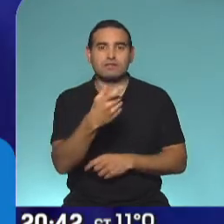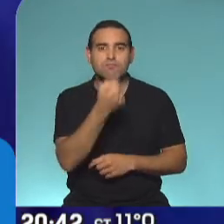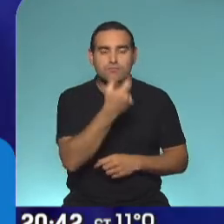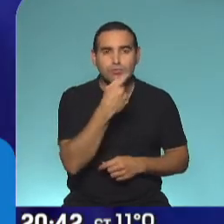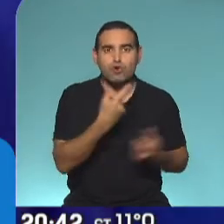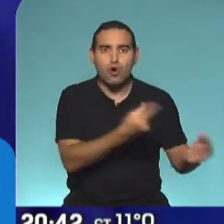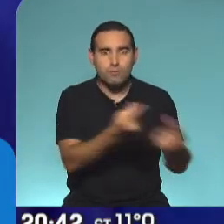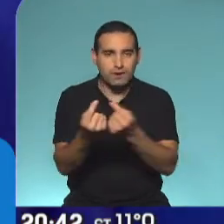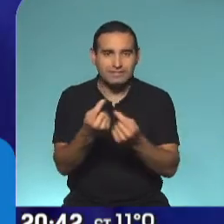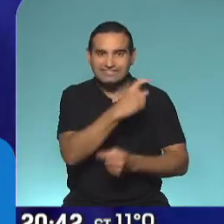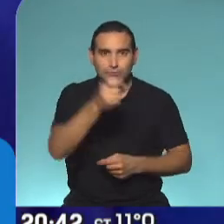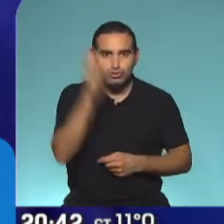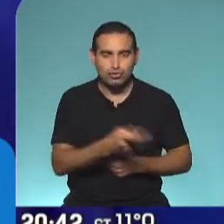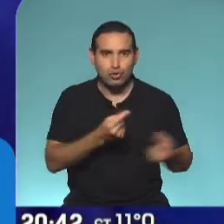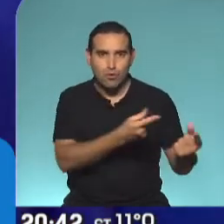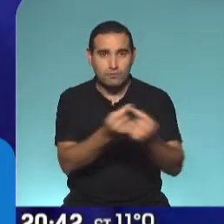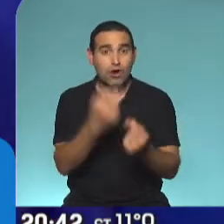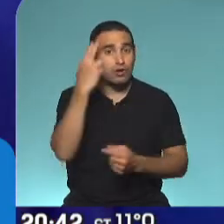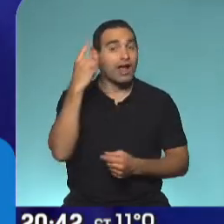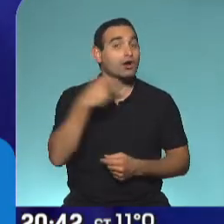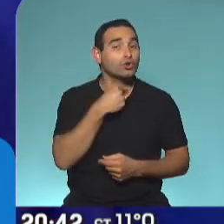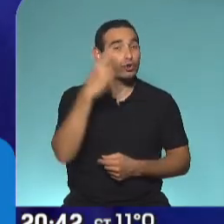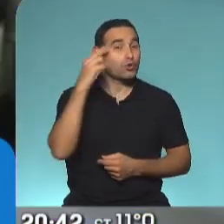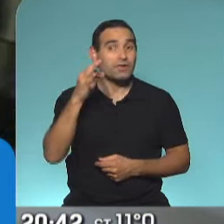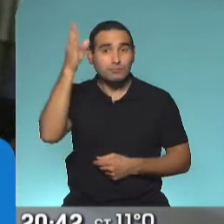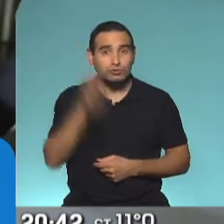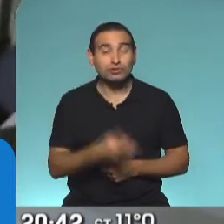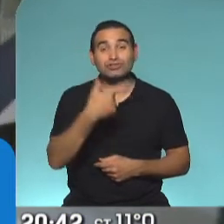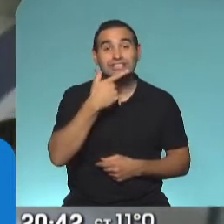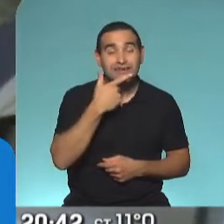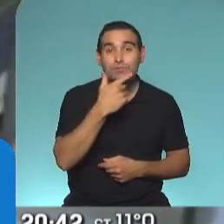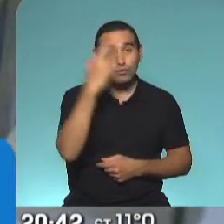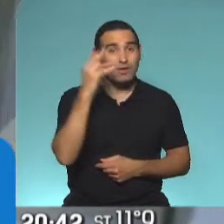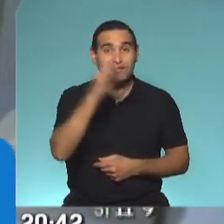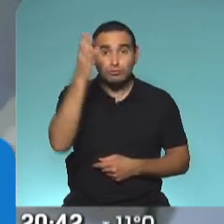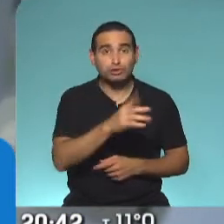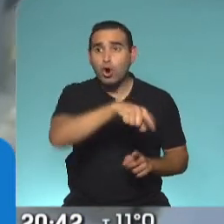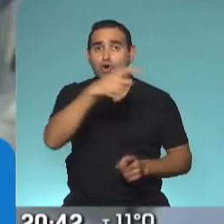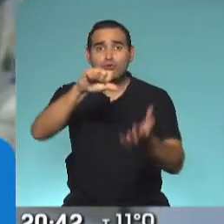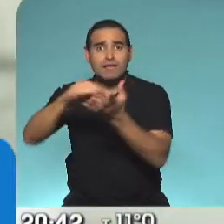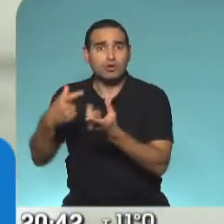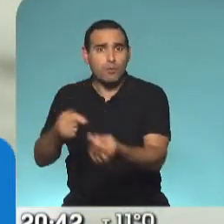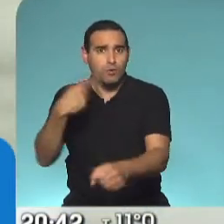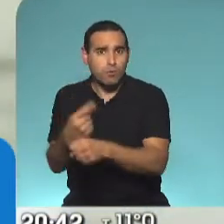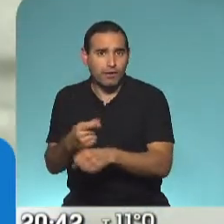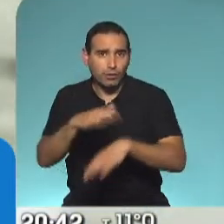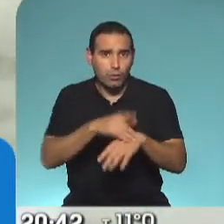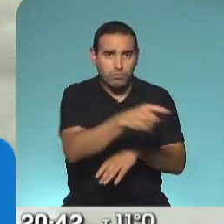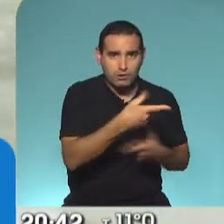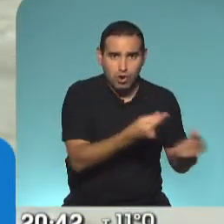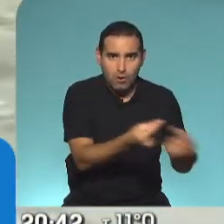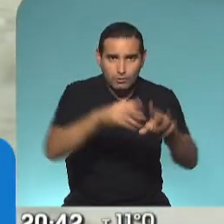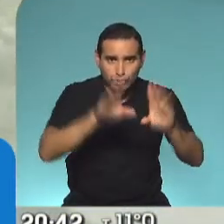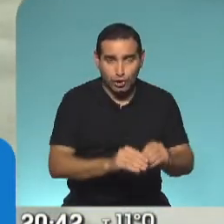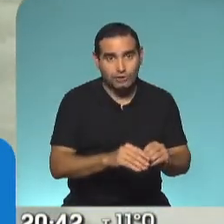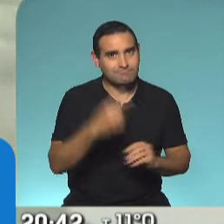de julio el 90% de agosto el 90% de septiembre o sea ningún otro país para poder tener acceso esto nos preocupa que vaya a